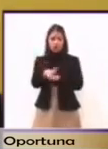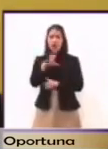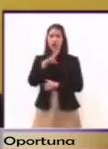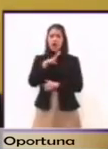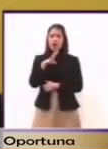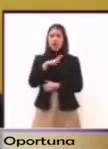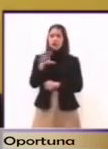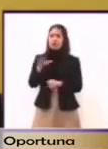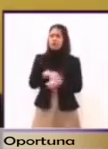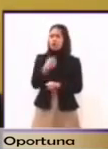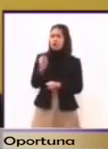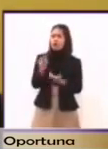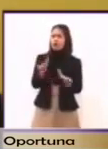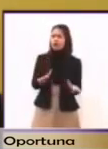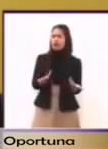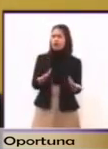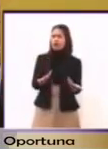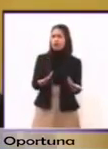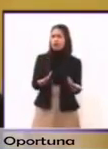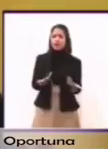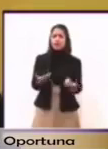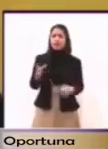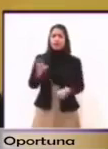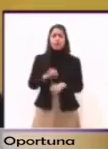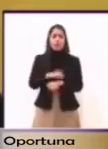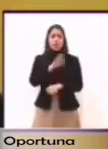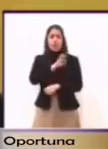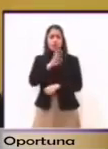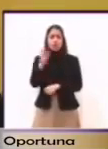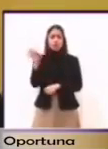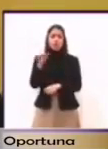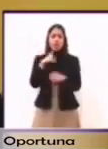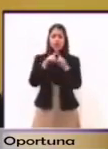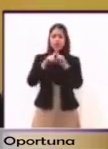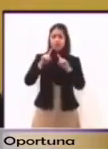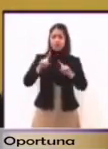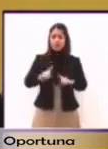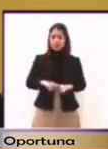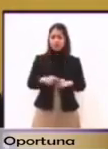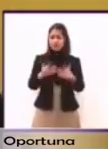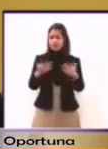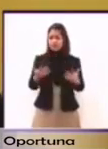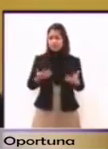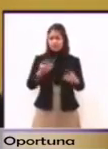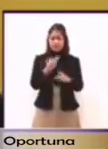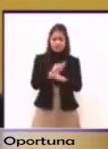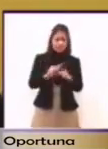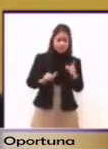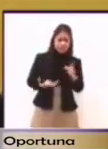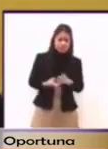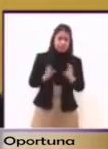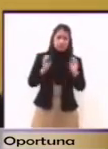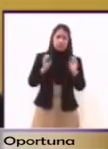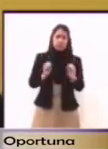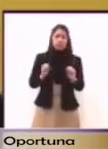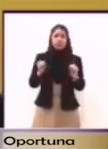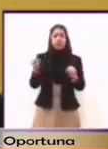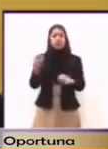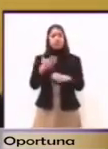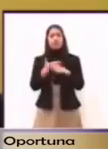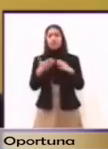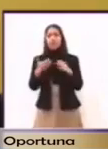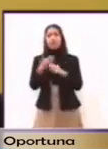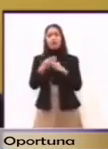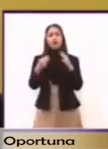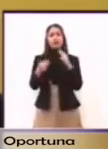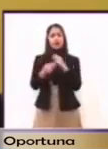no permitir que sea licitado los distintos productos o las herramientas que